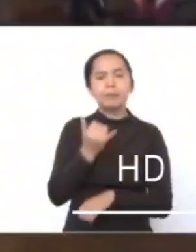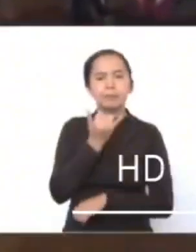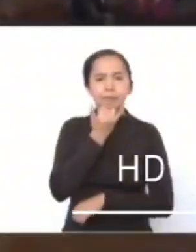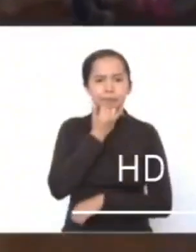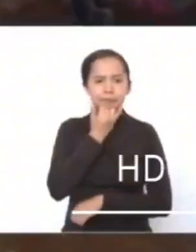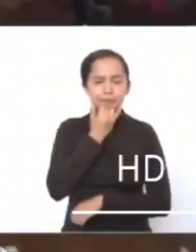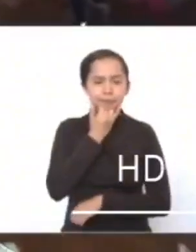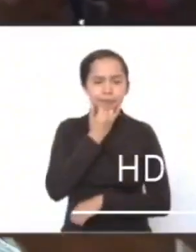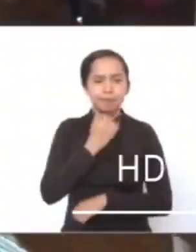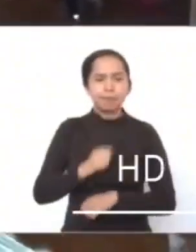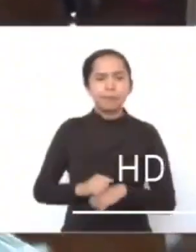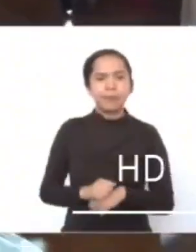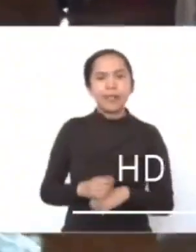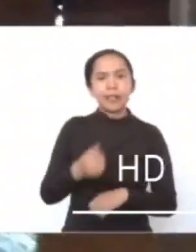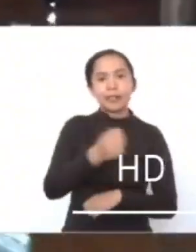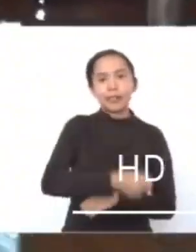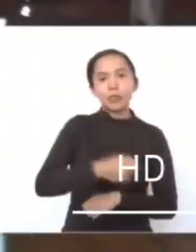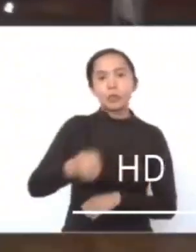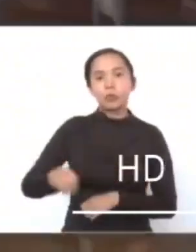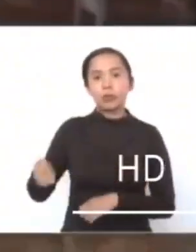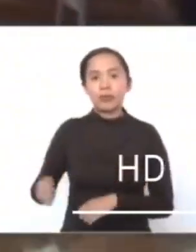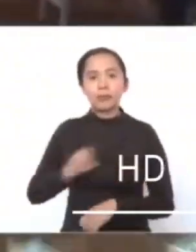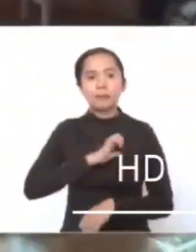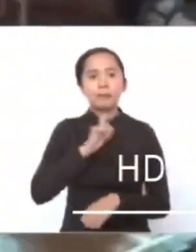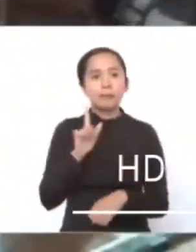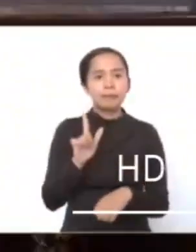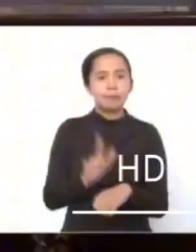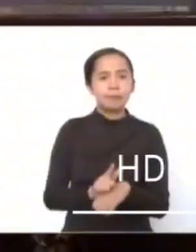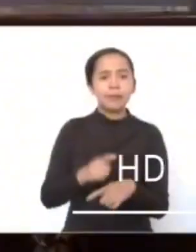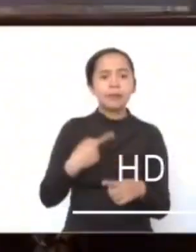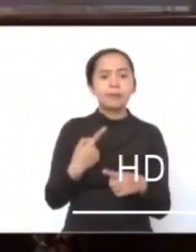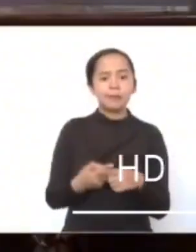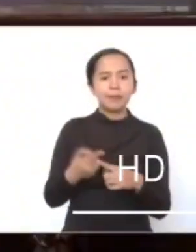la deferencia, saludar en especial